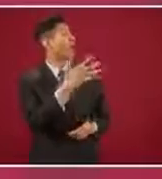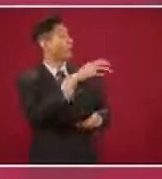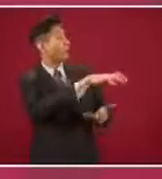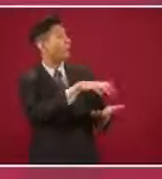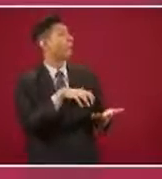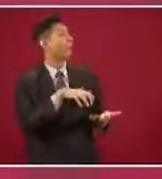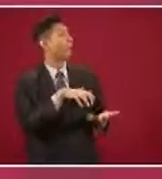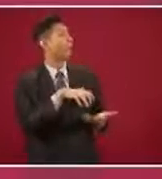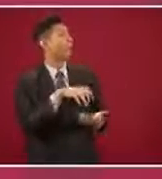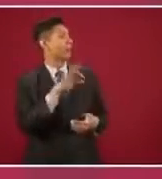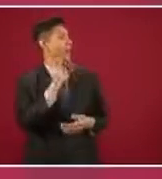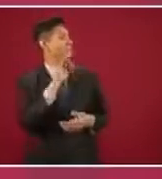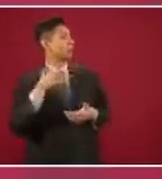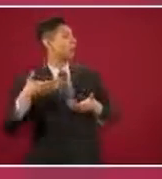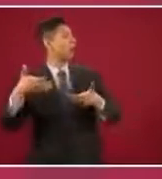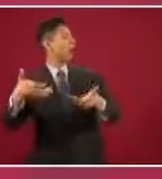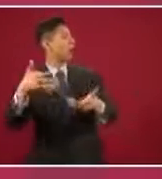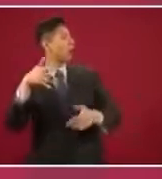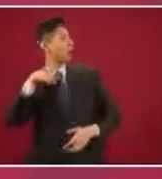en la calle.